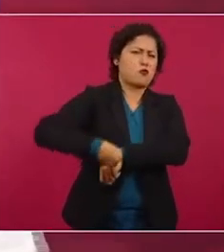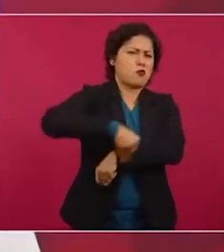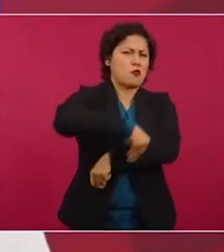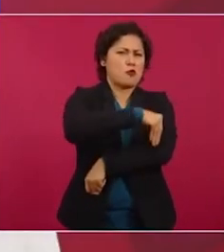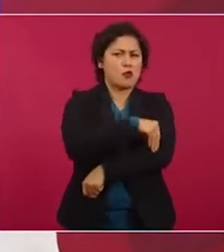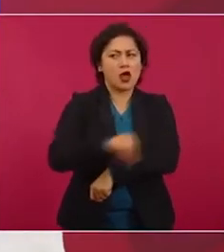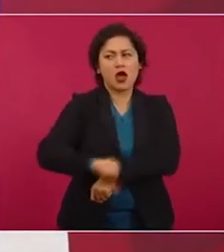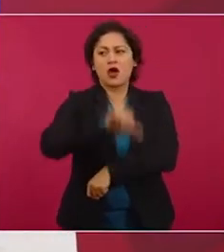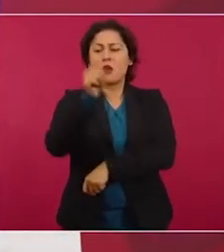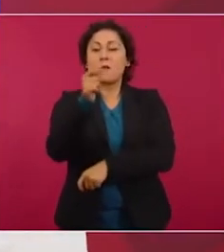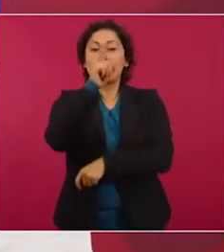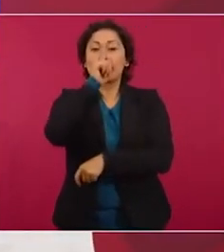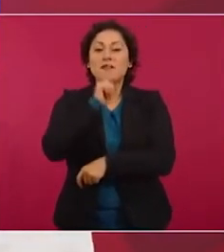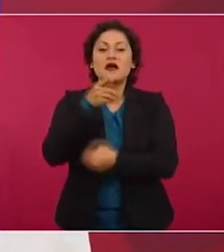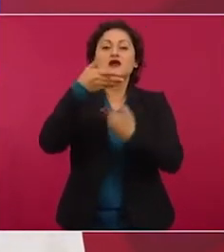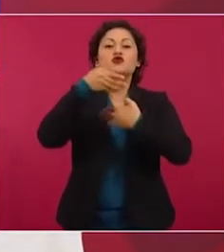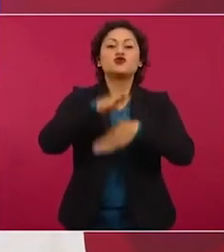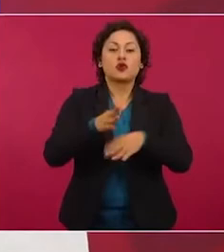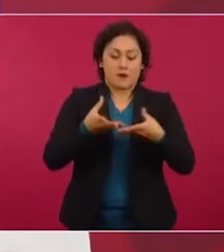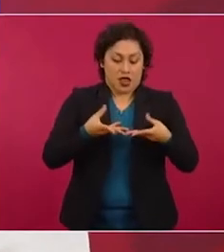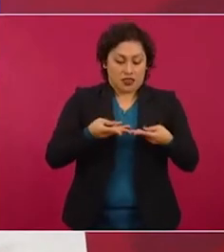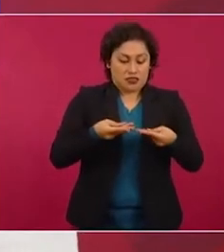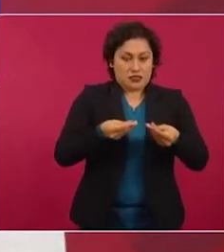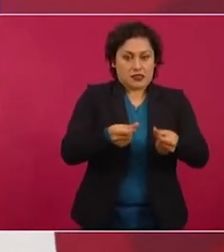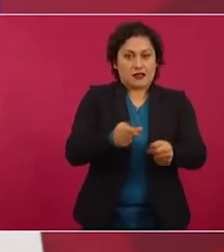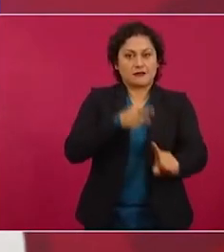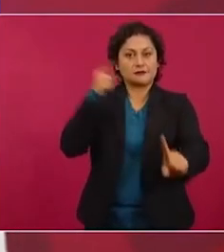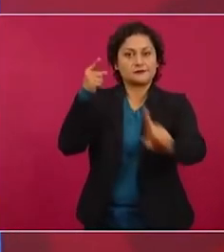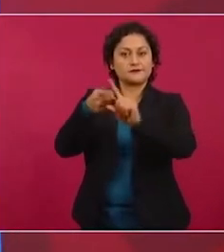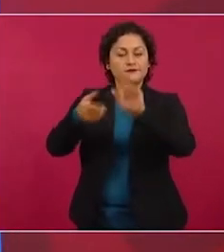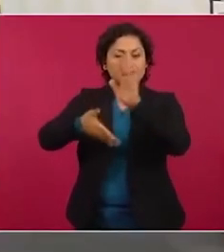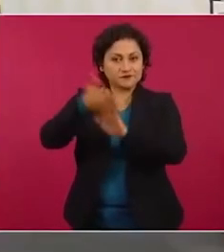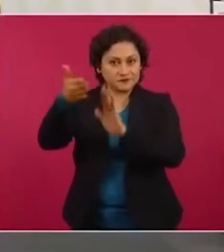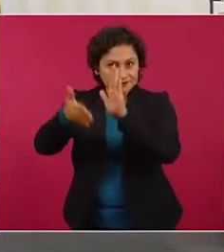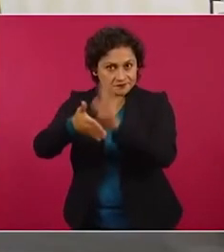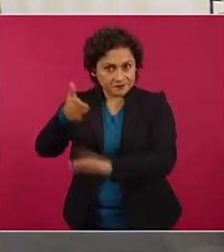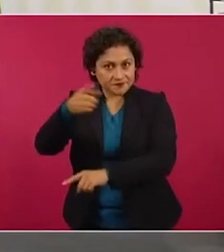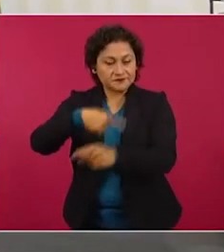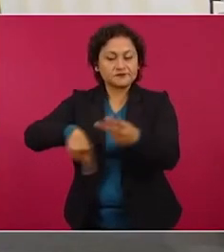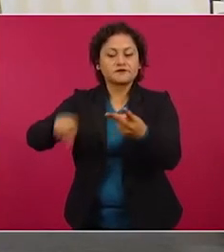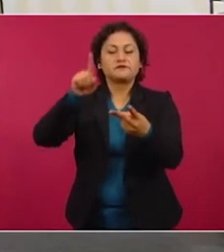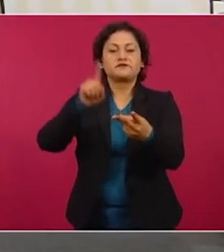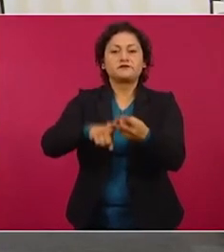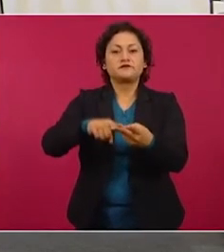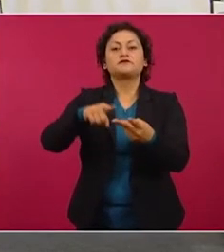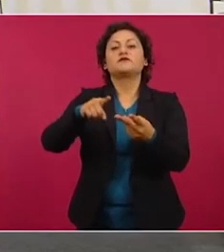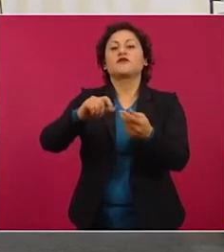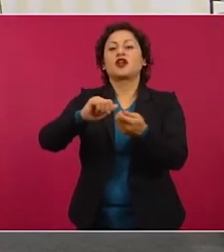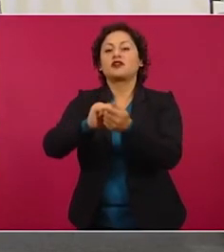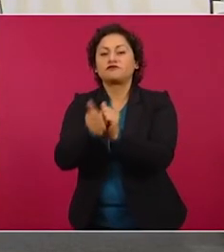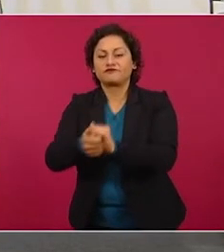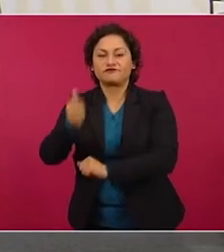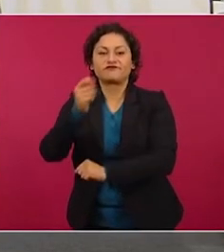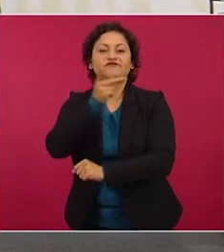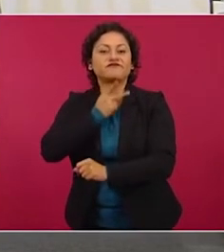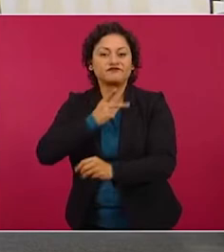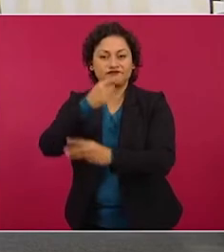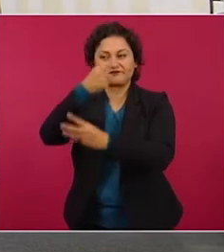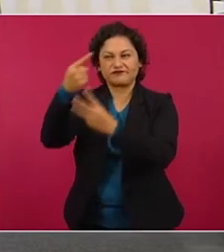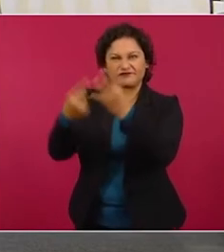de la auditoría de los gastos del aeropuerto Santa Lucía, la refinería Dos Bocas, los programas